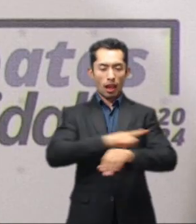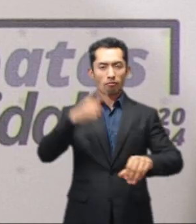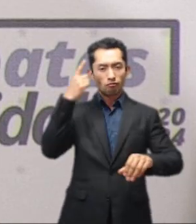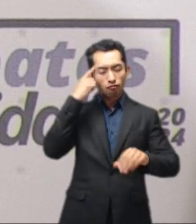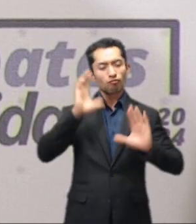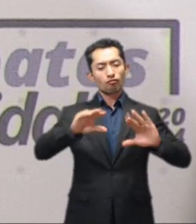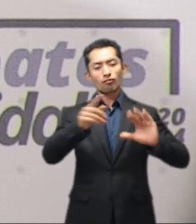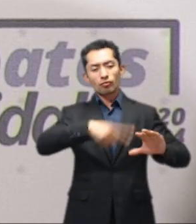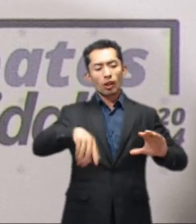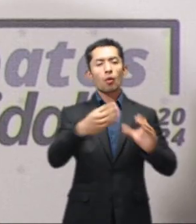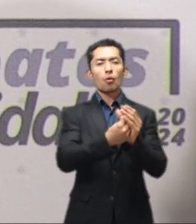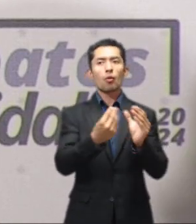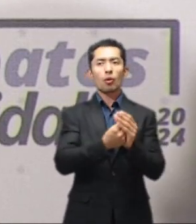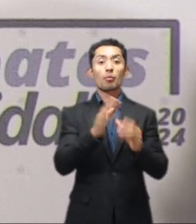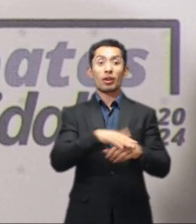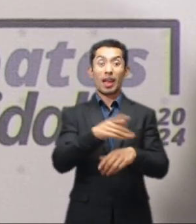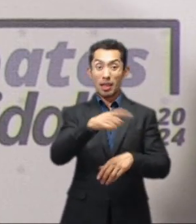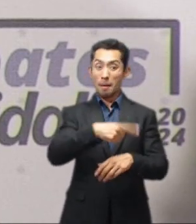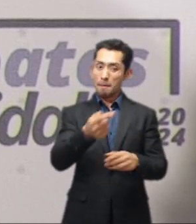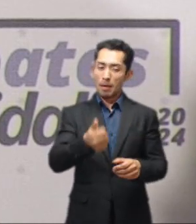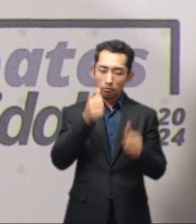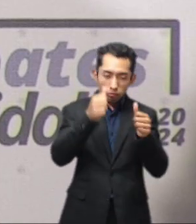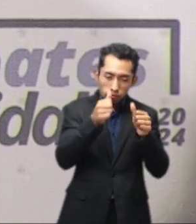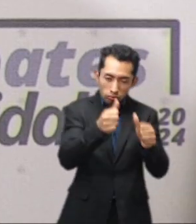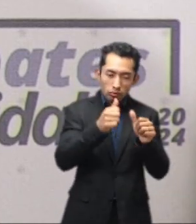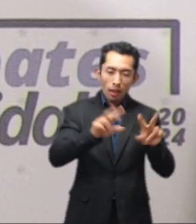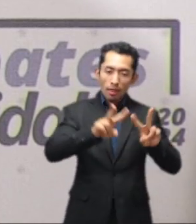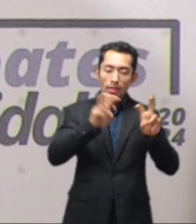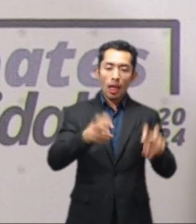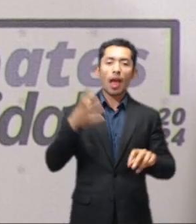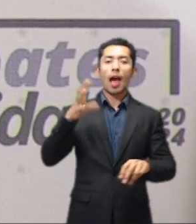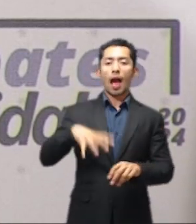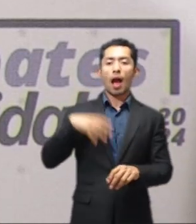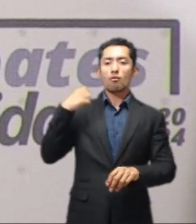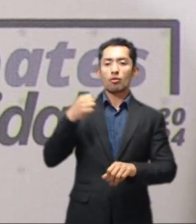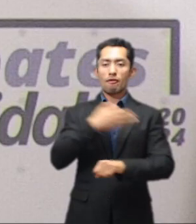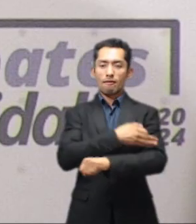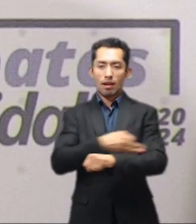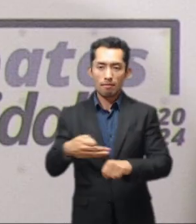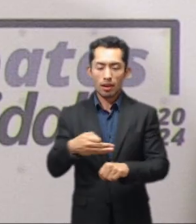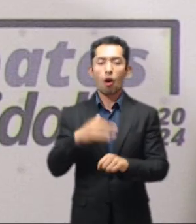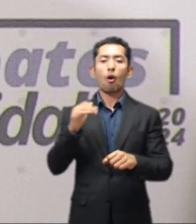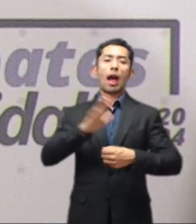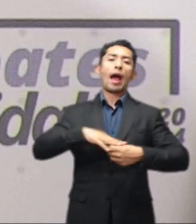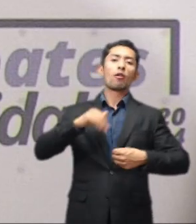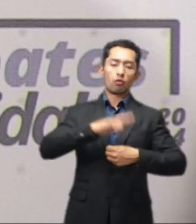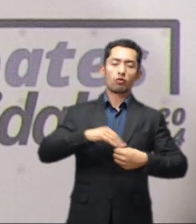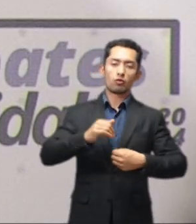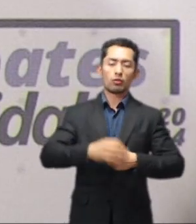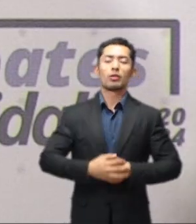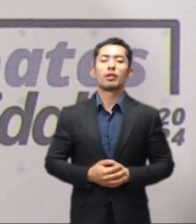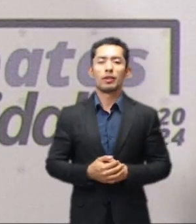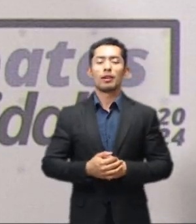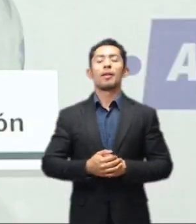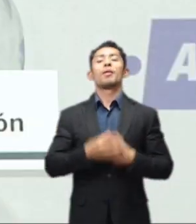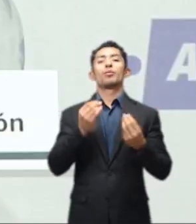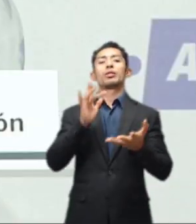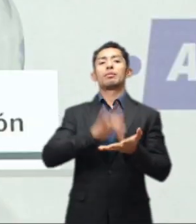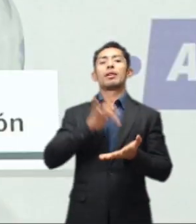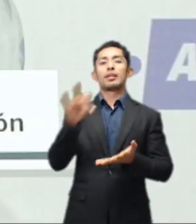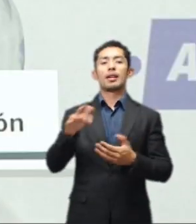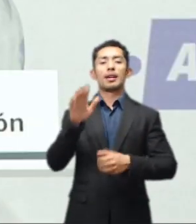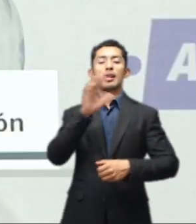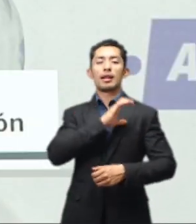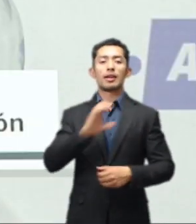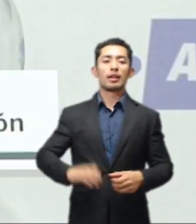porque ellos van a ser nuestros primeros atendi en el tema de abuso Familiar o de acoso Muchísimas gracias